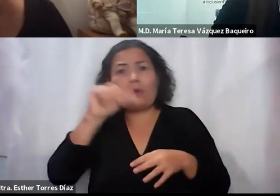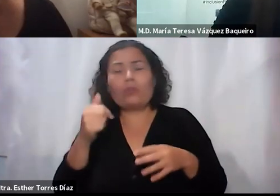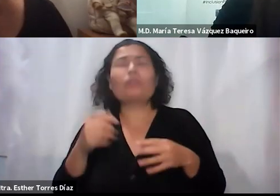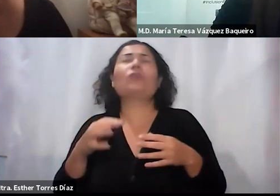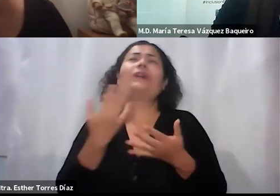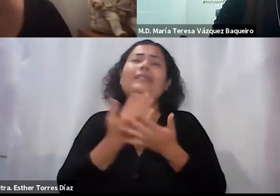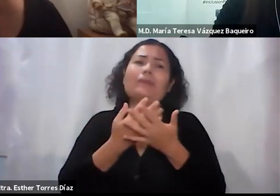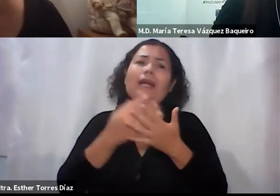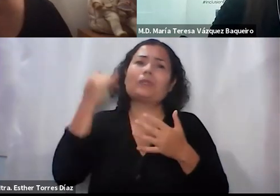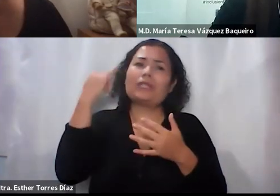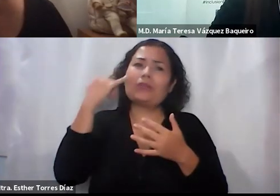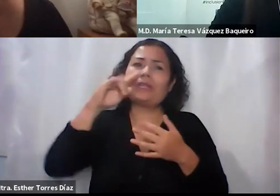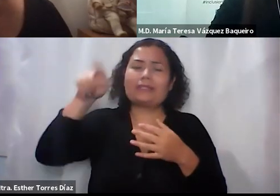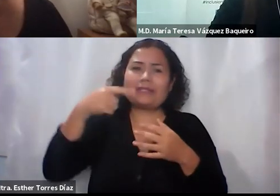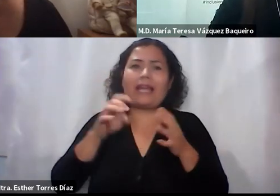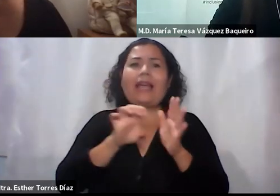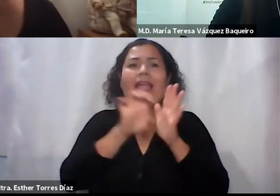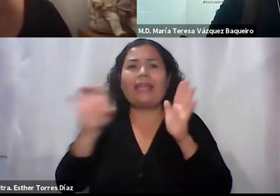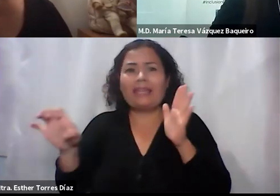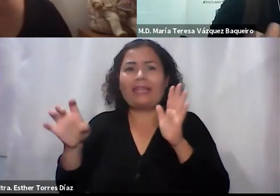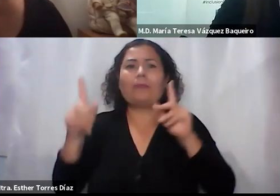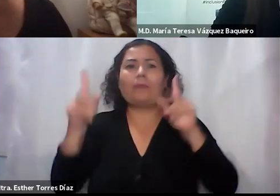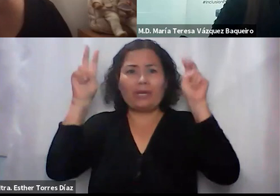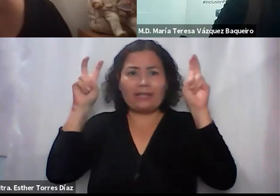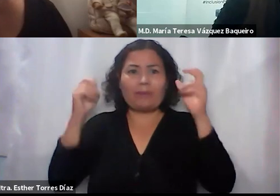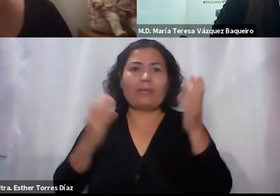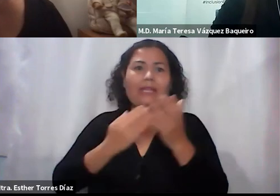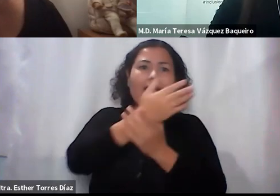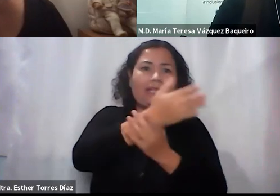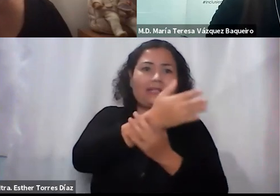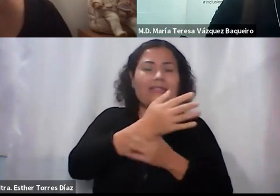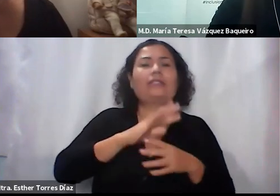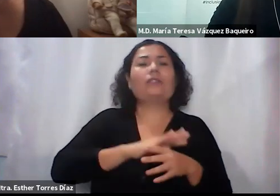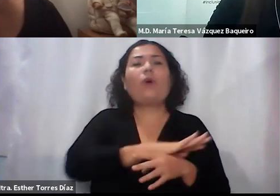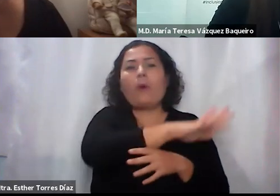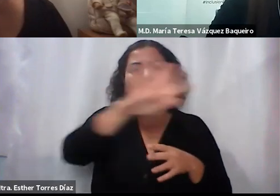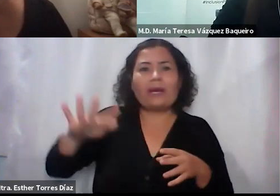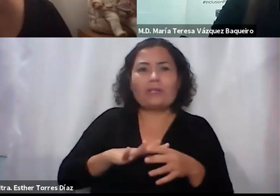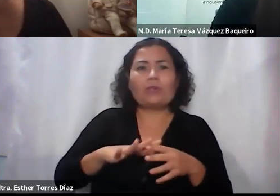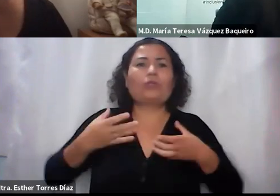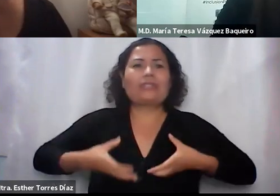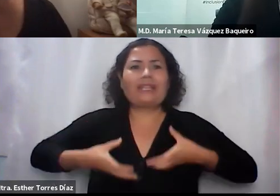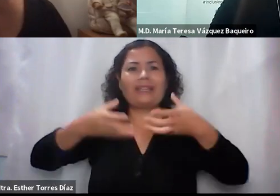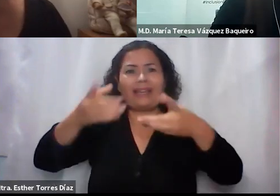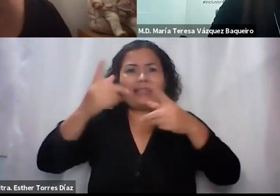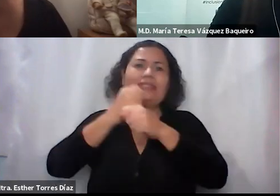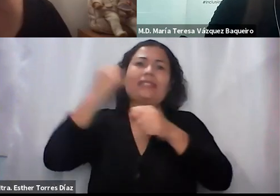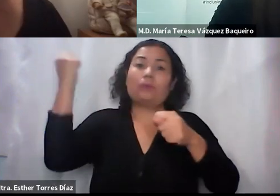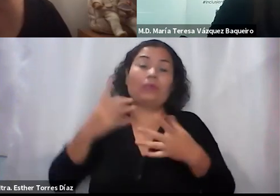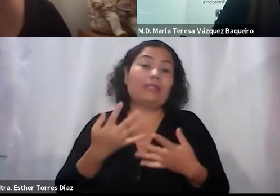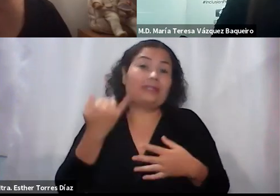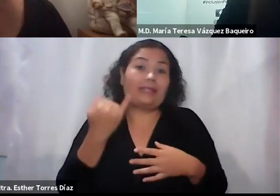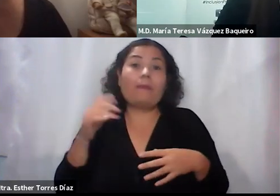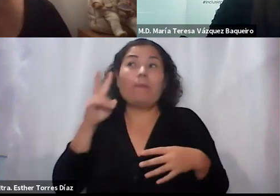el tema de acceso universal en calles, en transporte, y ya vimos cómo vamos cambiando en un par de semanas, ¿no?